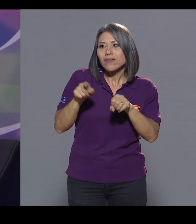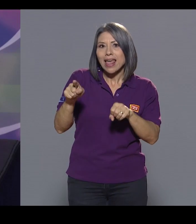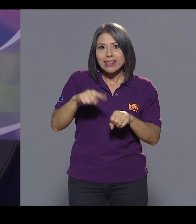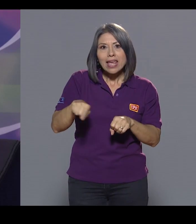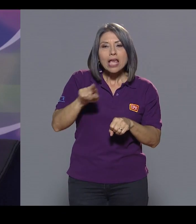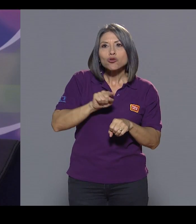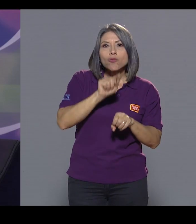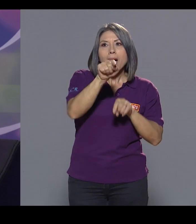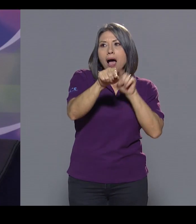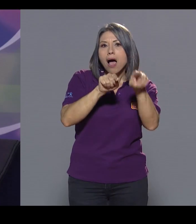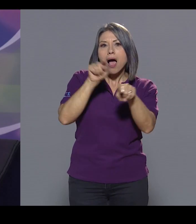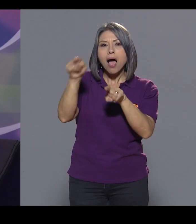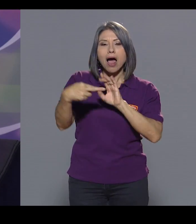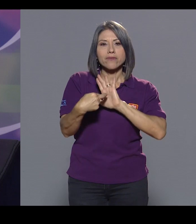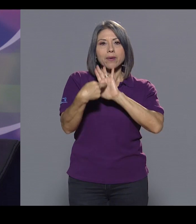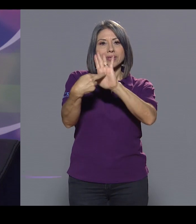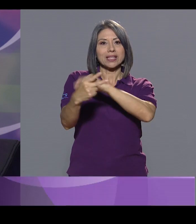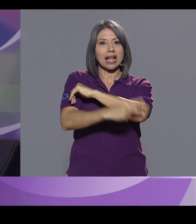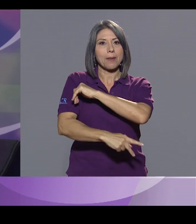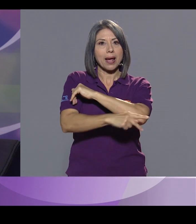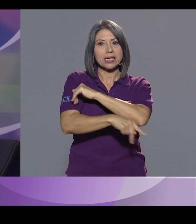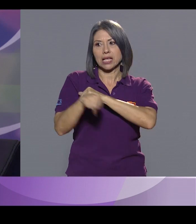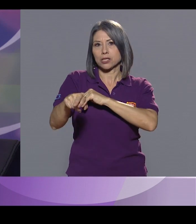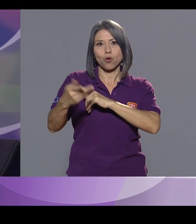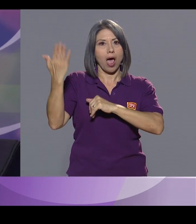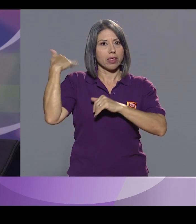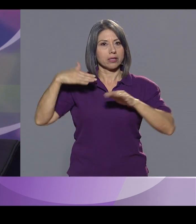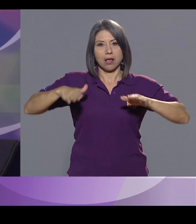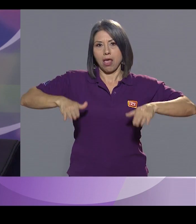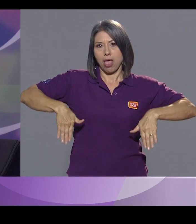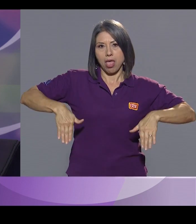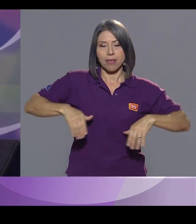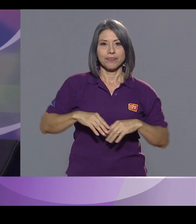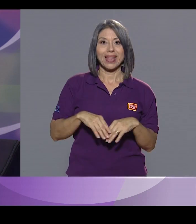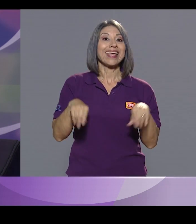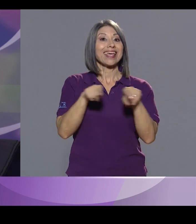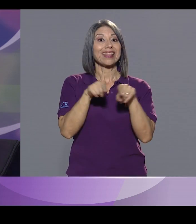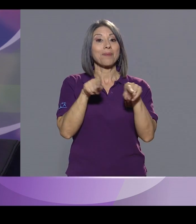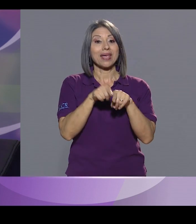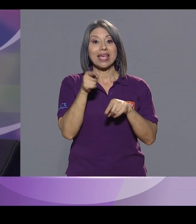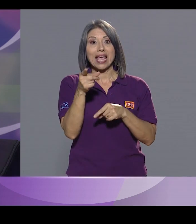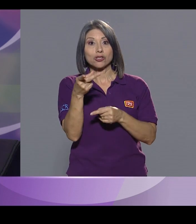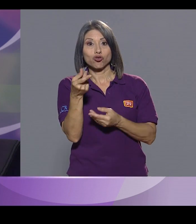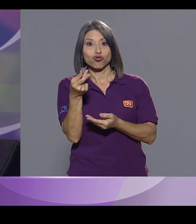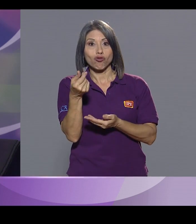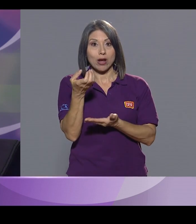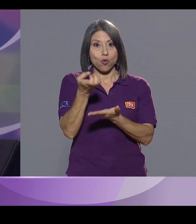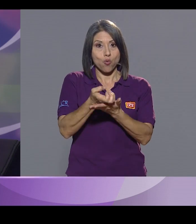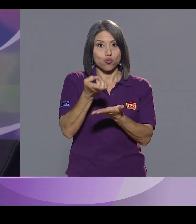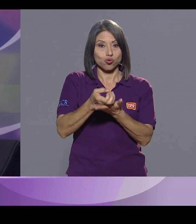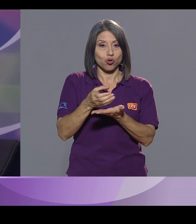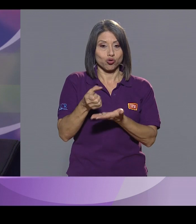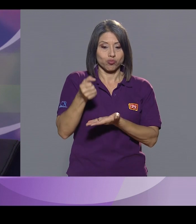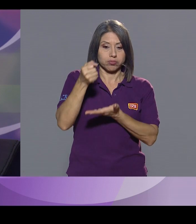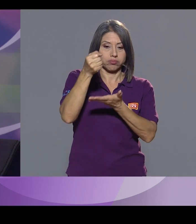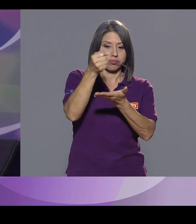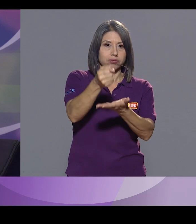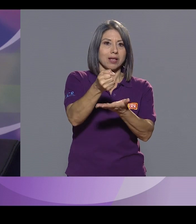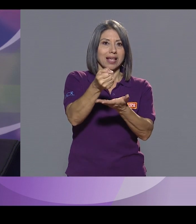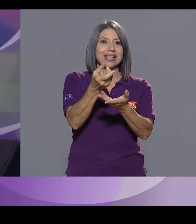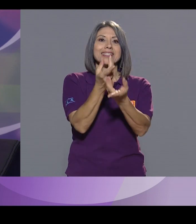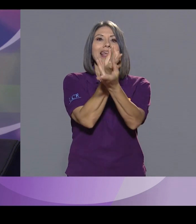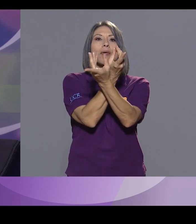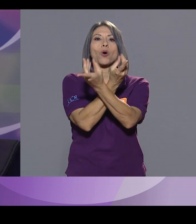eso no existía, y que además se democraticen estos recursos financieros para que todas